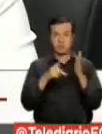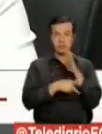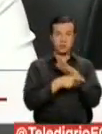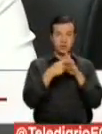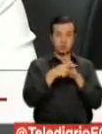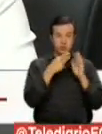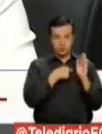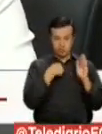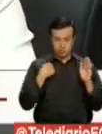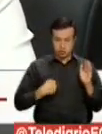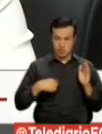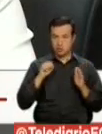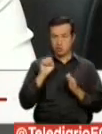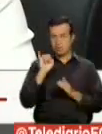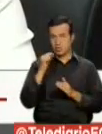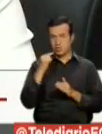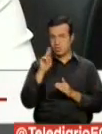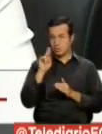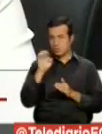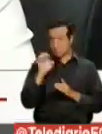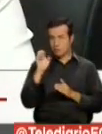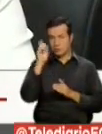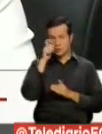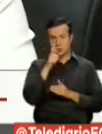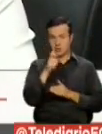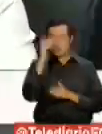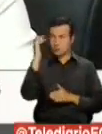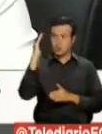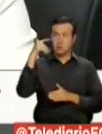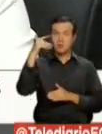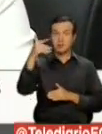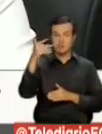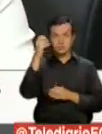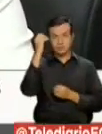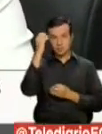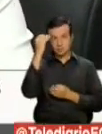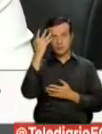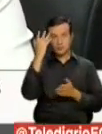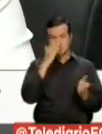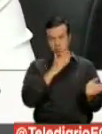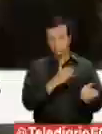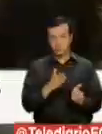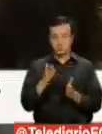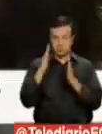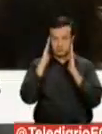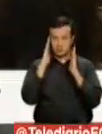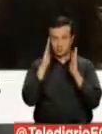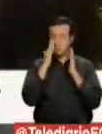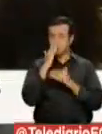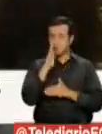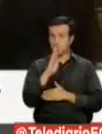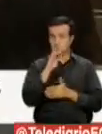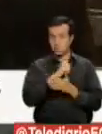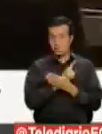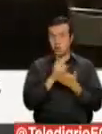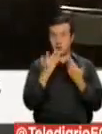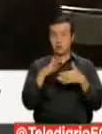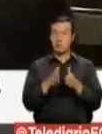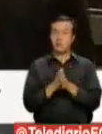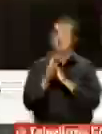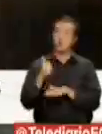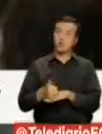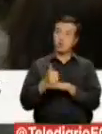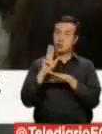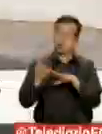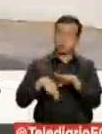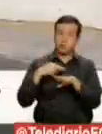Petrochina, Singer, casos emblemáticos para la fiscalía, que ya en los próximos días nosotros daremos respuestas contundentes. Esta semana ya pidió a la Corte